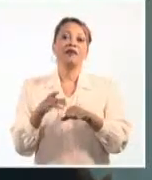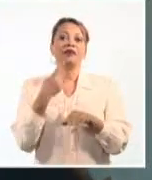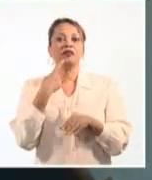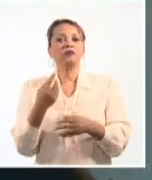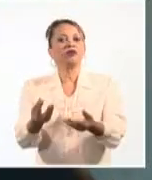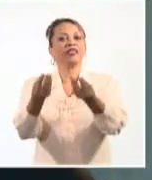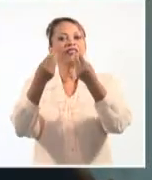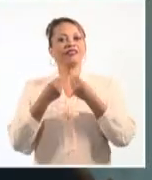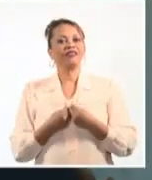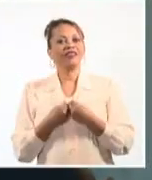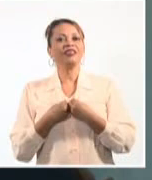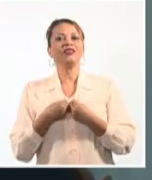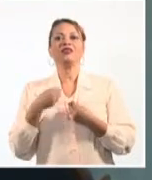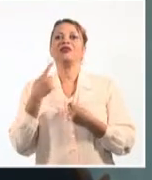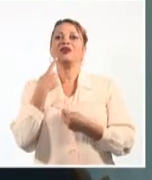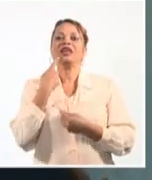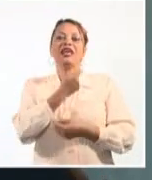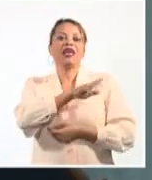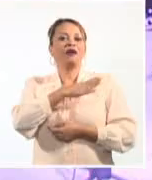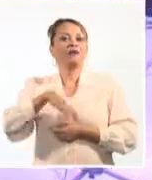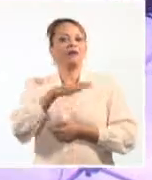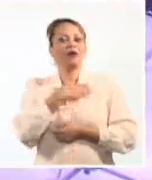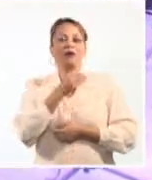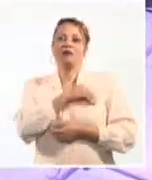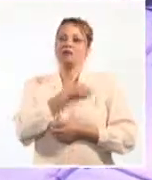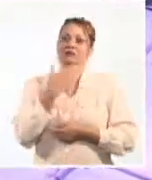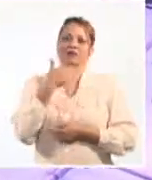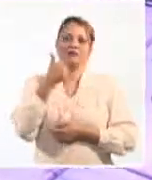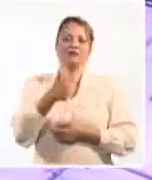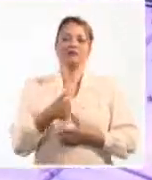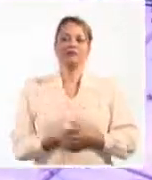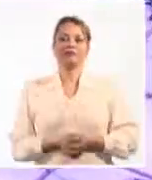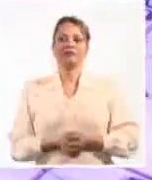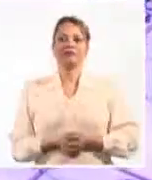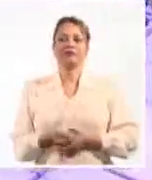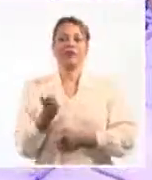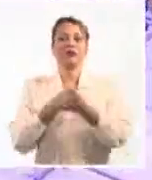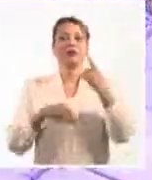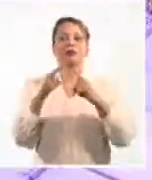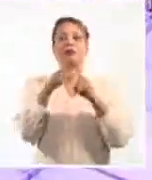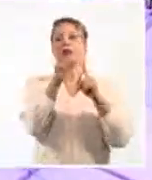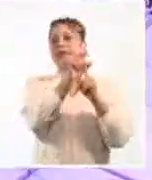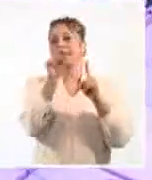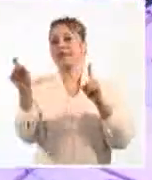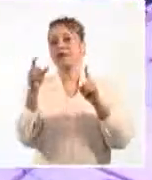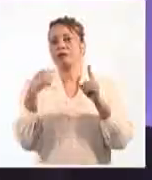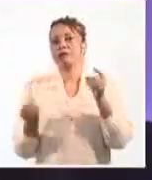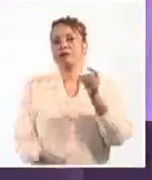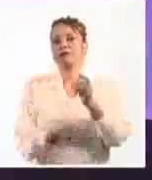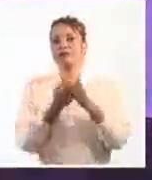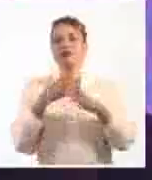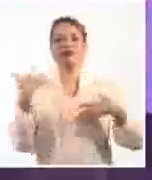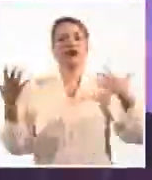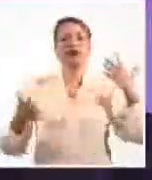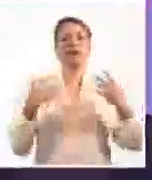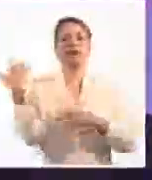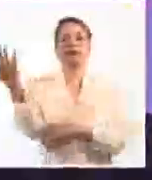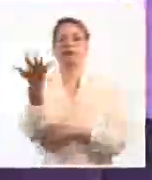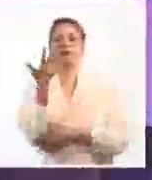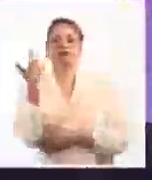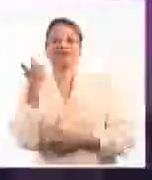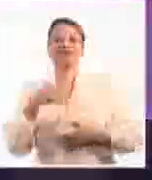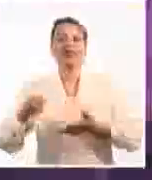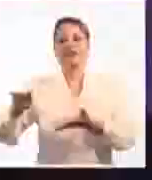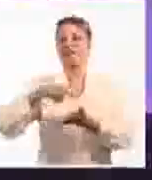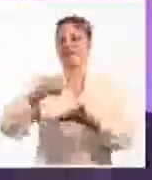mucho calor del público, un público muy bueno y así, esperemos que hoy sea igual. Los principales temas de la agrupación crearon un ambiente para el baile y el disfrute